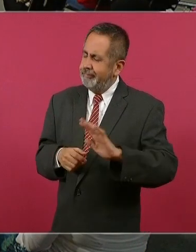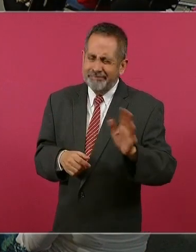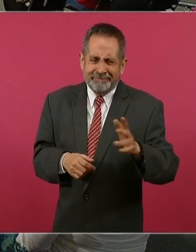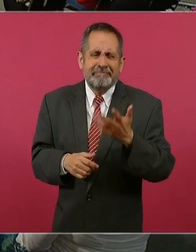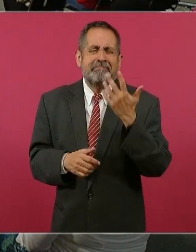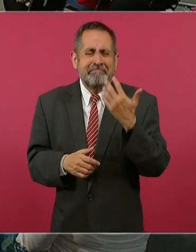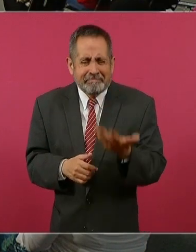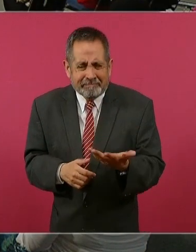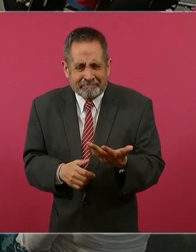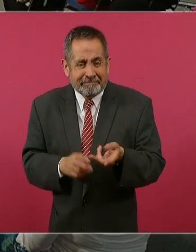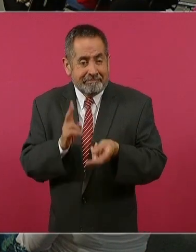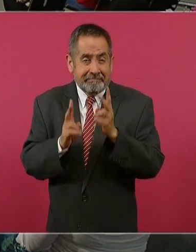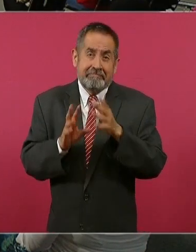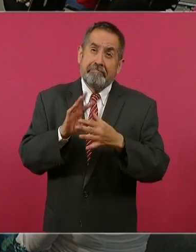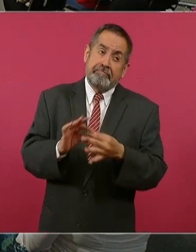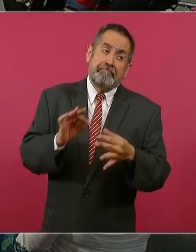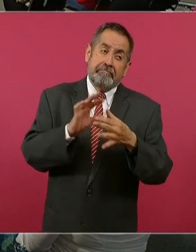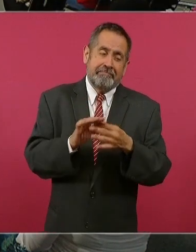Entonces, ¿para qué en